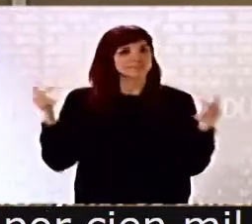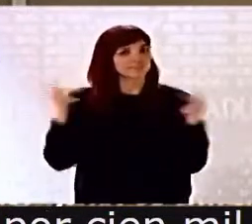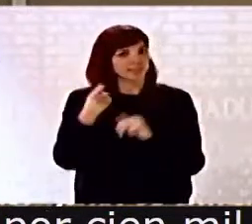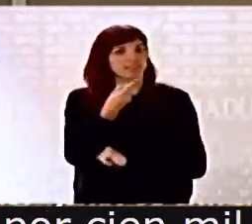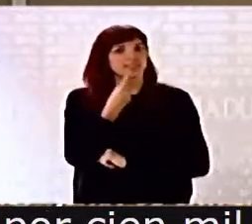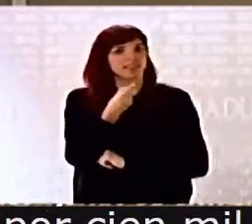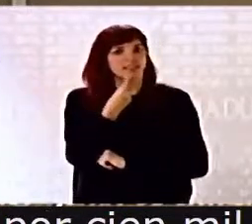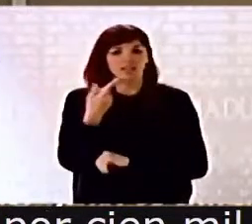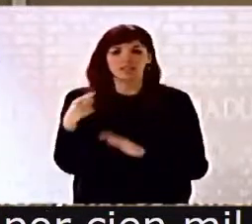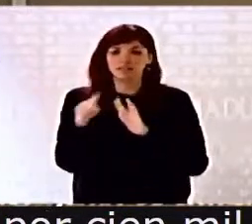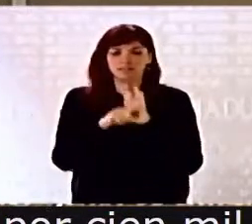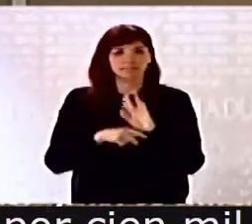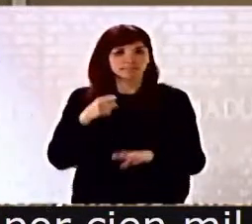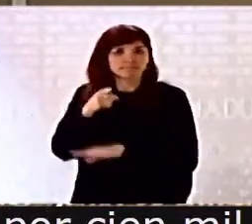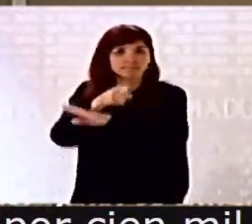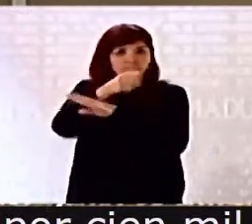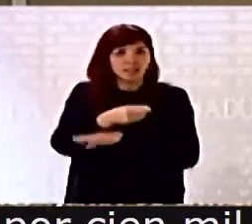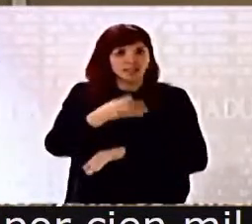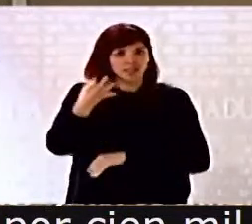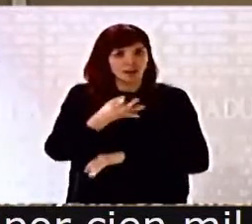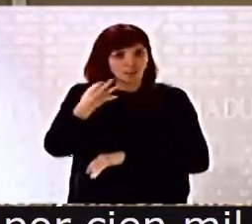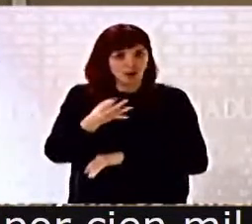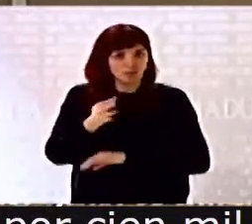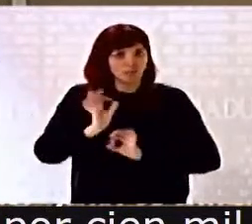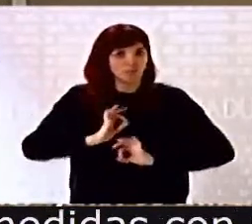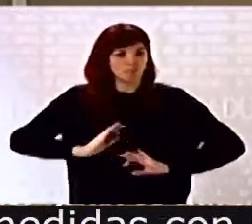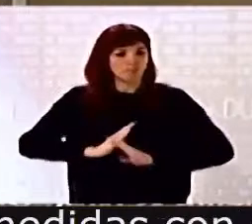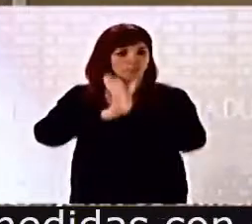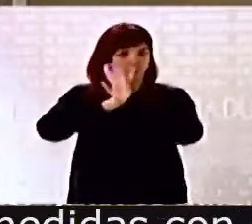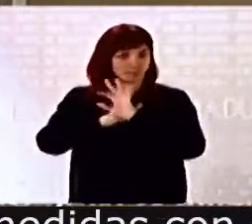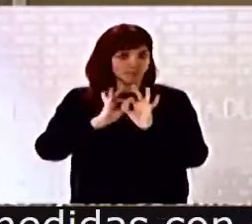para adoptar medidas con un carácter excepcional